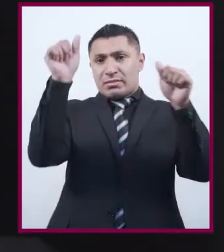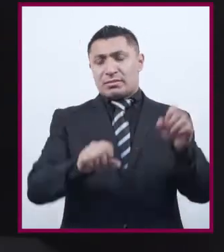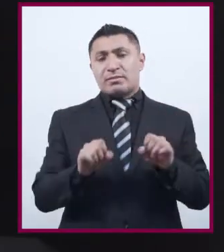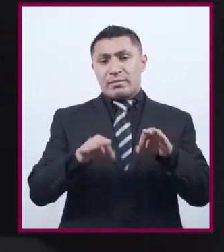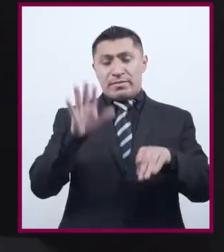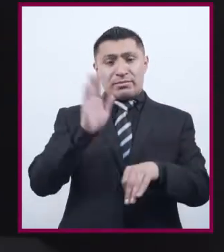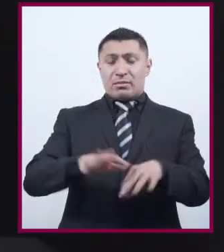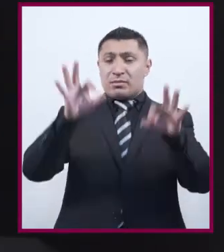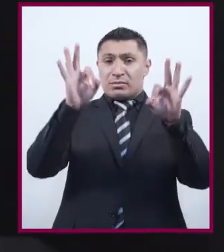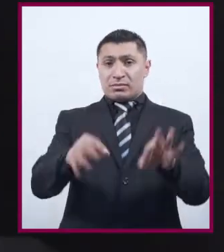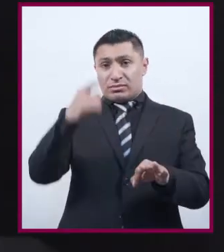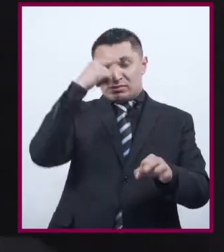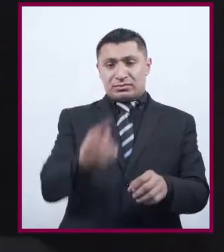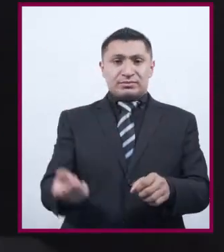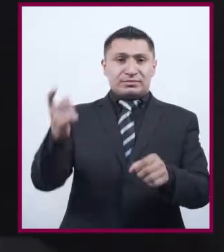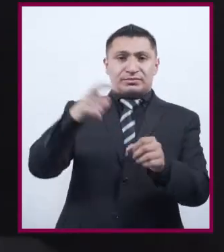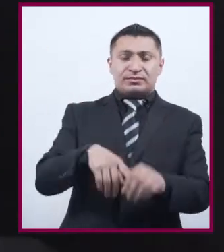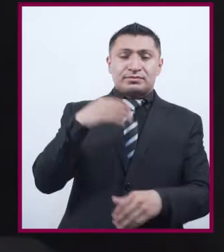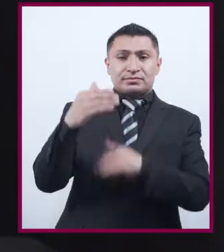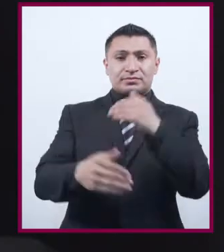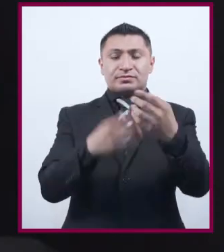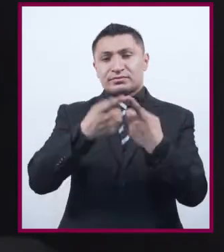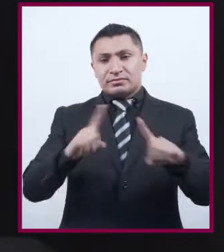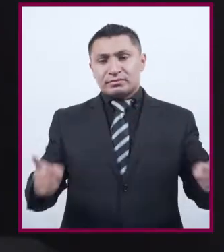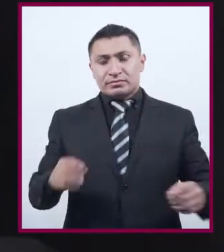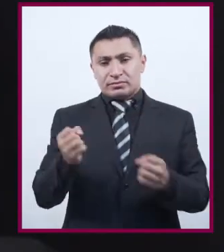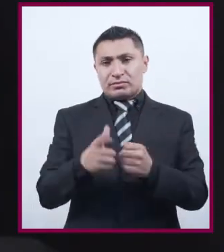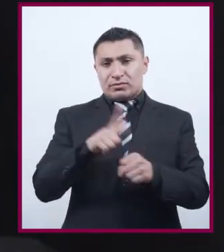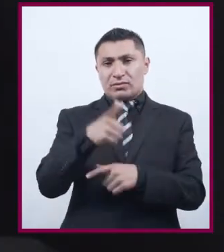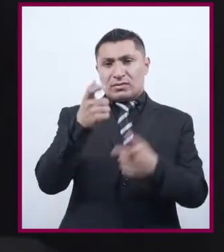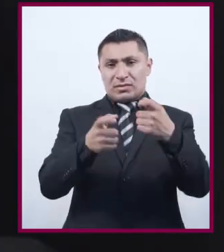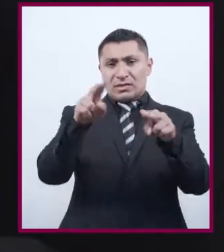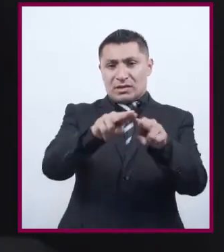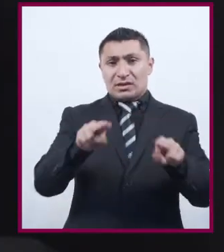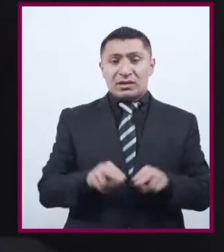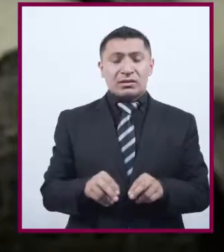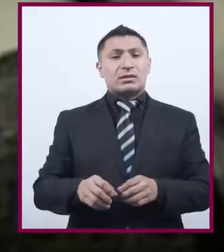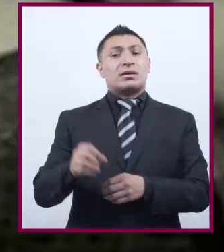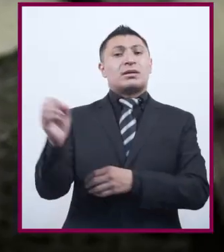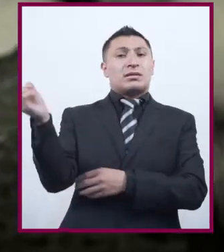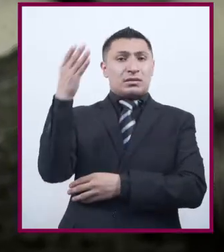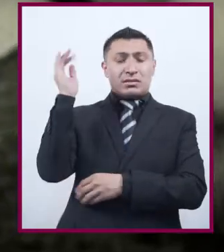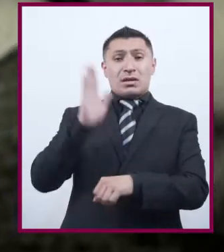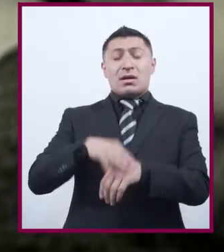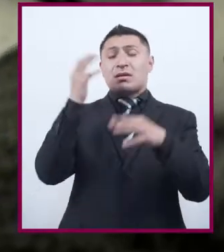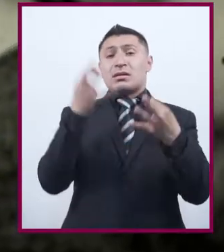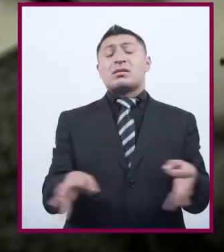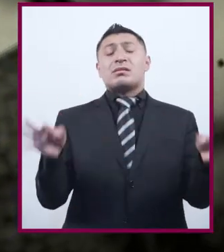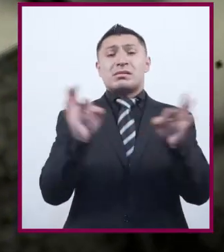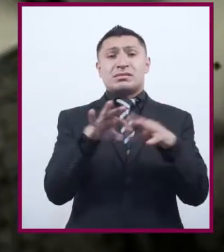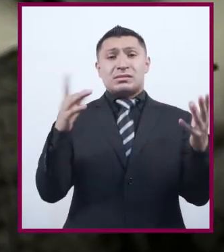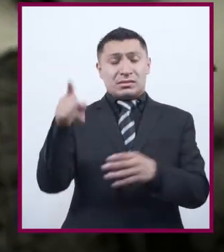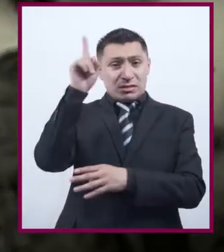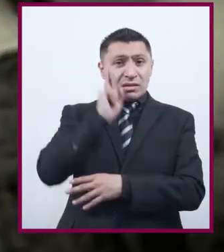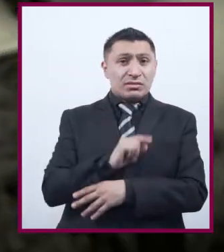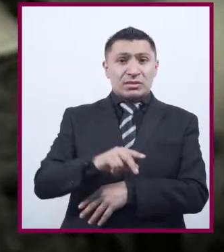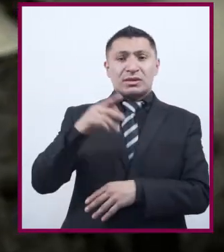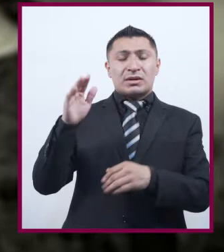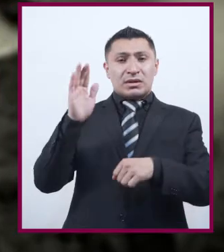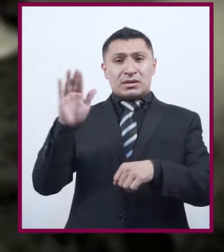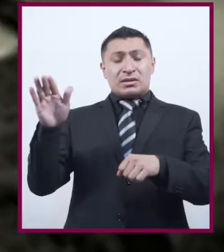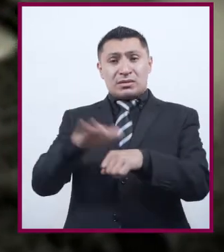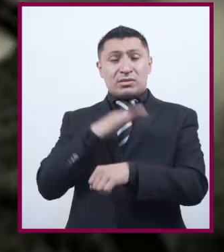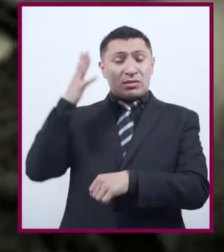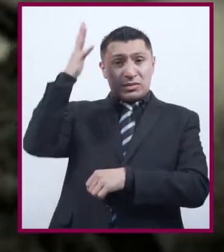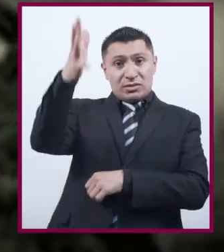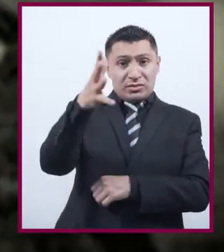más apropiados, para que se involucraran en el progreso social y económico de la nación. La ponencia más destacada fue La Mujer